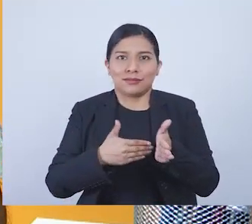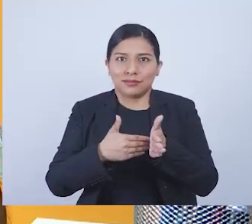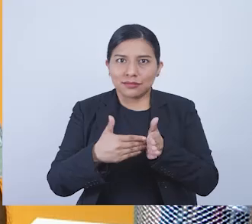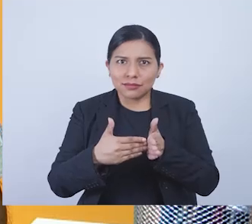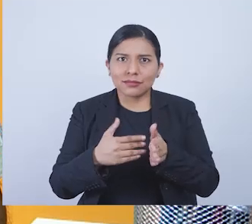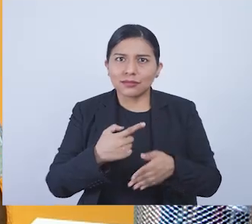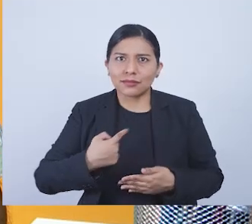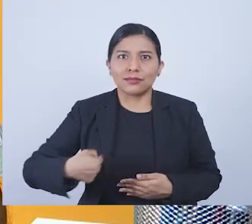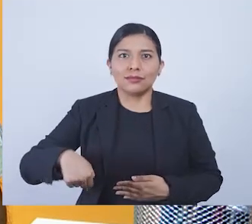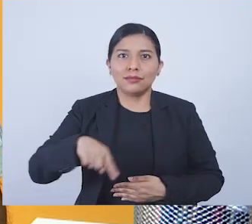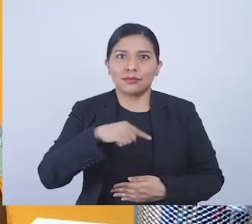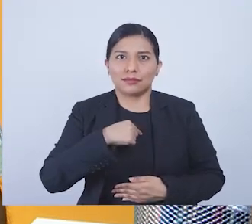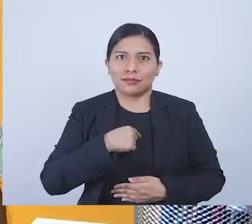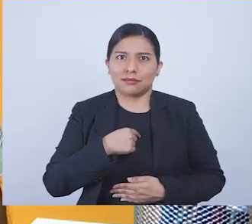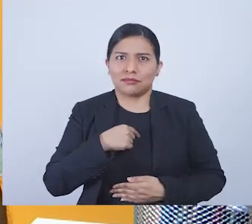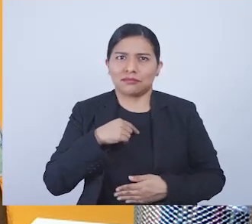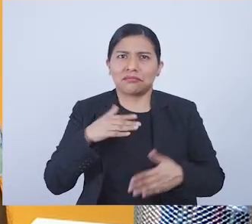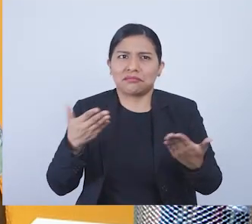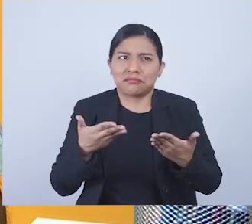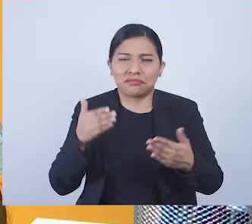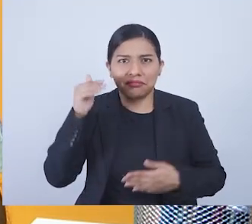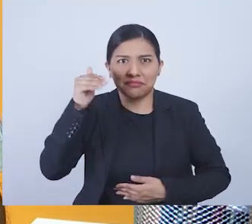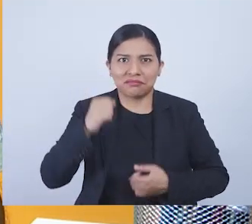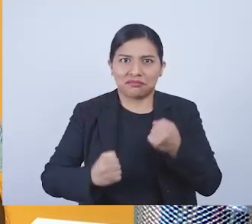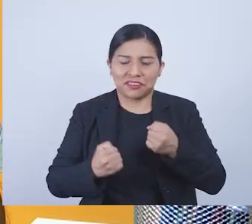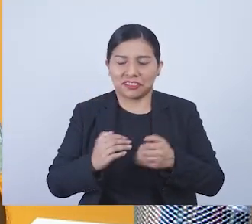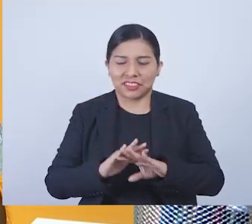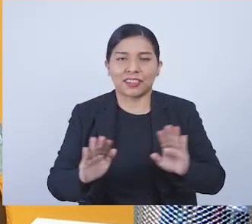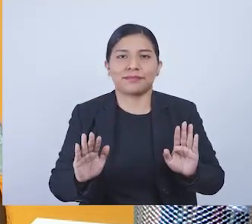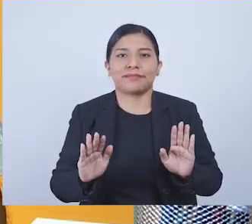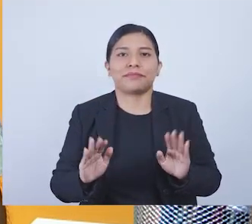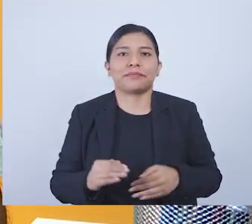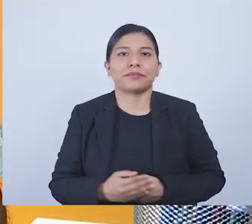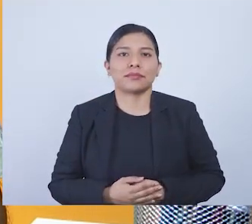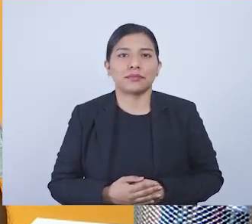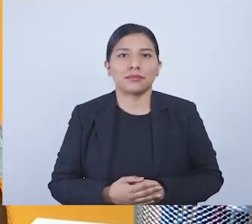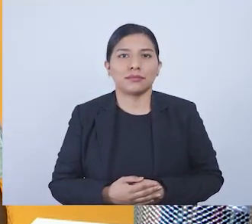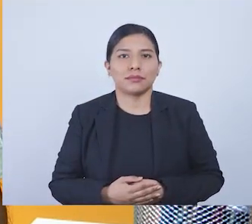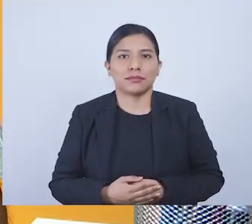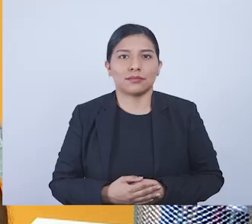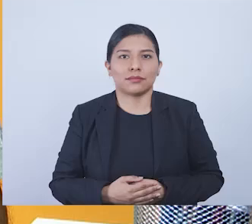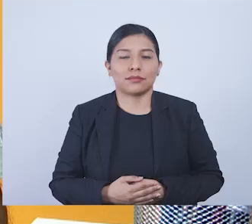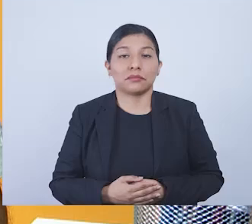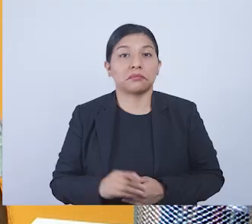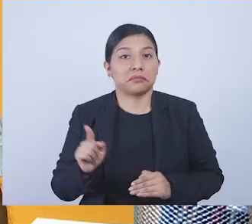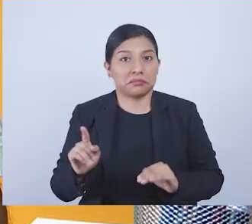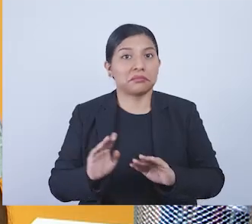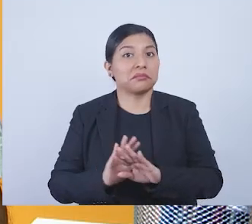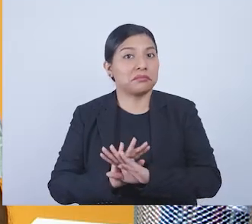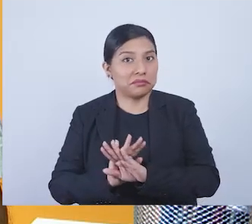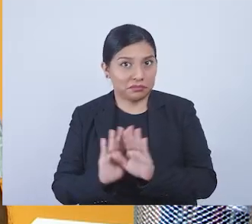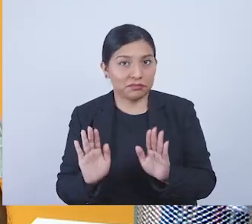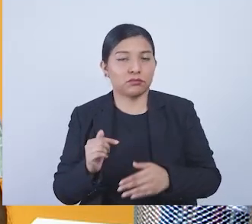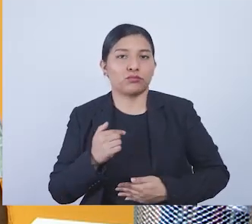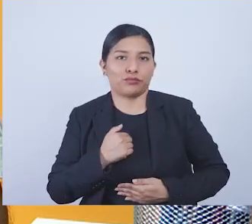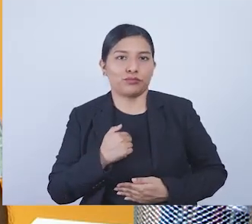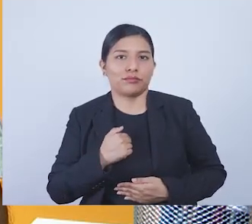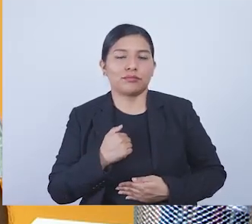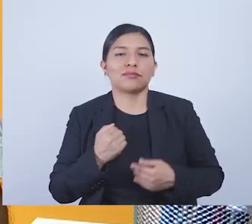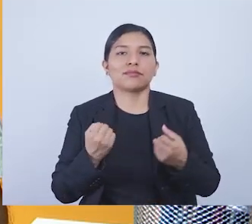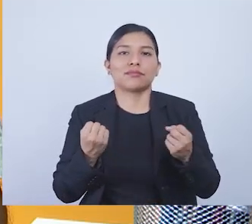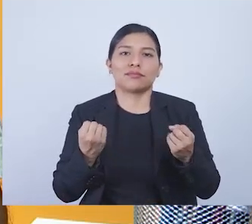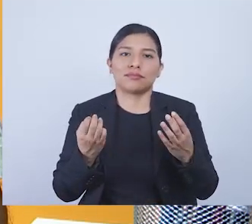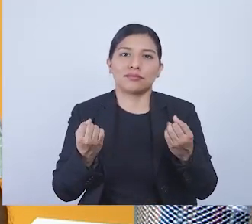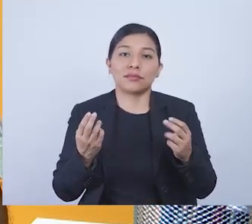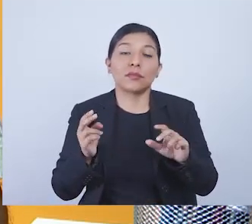cómo se fundamentó la educación física. Esa parte, como ya está superada, voy a tratar de hablar de